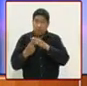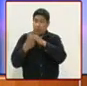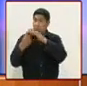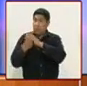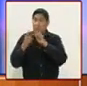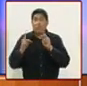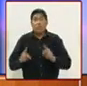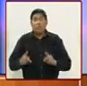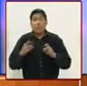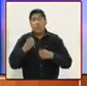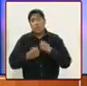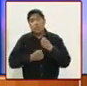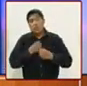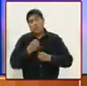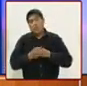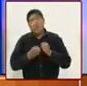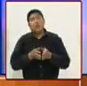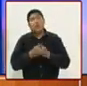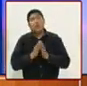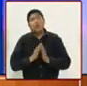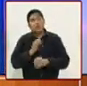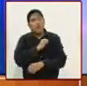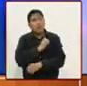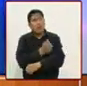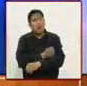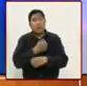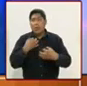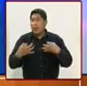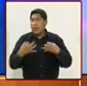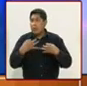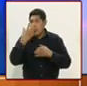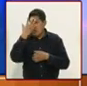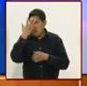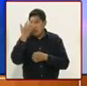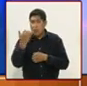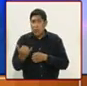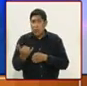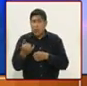más víctimas. Estamos pidiendo que las autoridades puedan brindar explicaciones de por qué